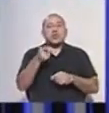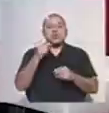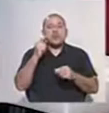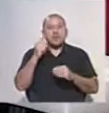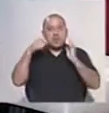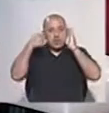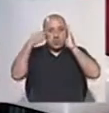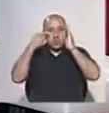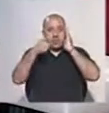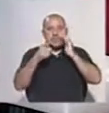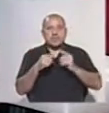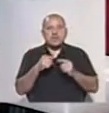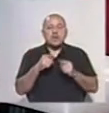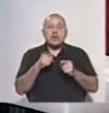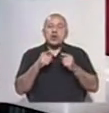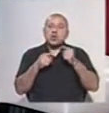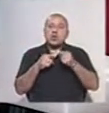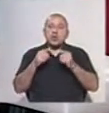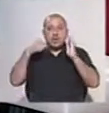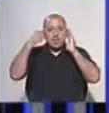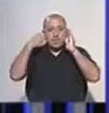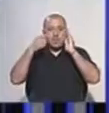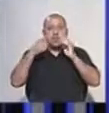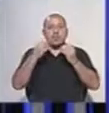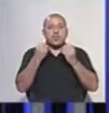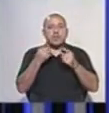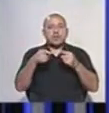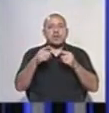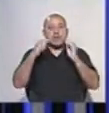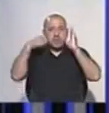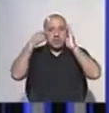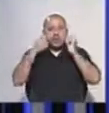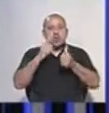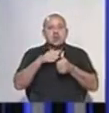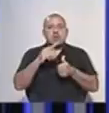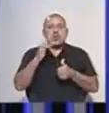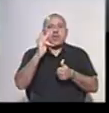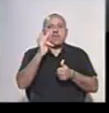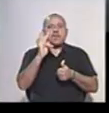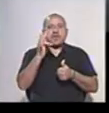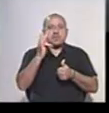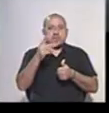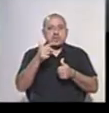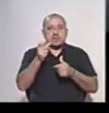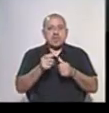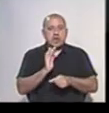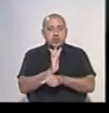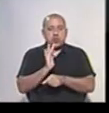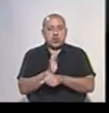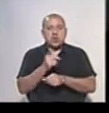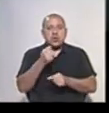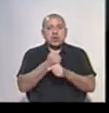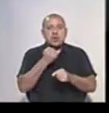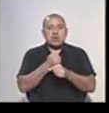poco contra la película. Hablamos de esta película que está protagonizada por Frances McDormand, que trabaja Woody Harrelson y trabaja